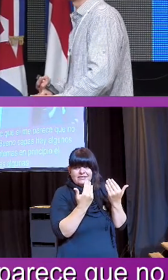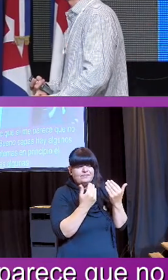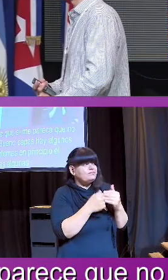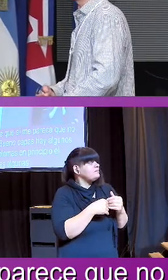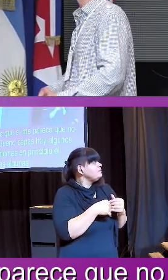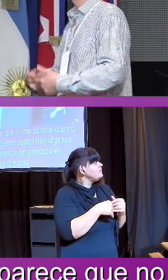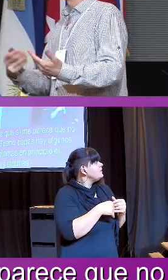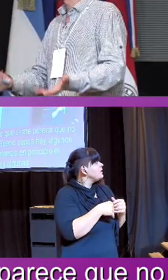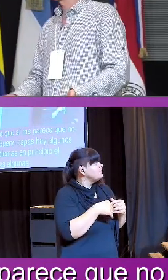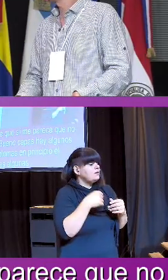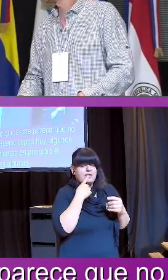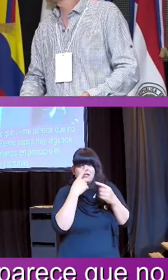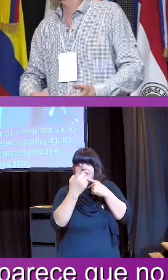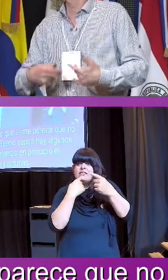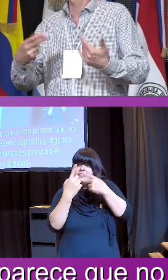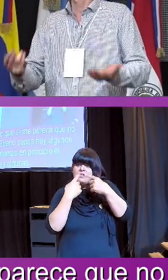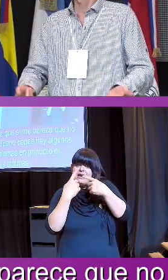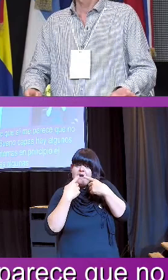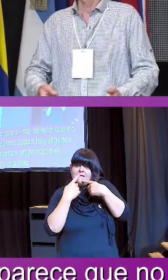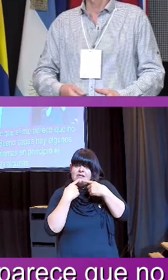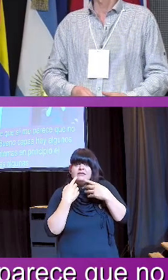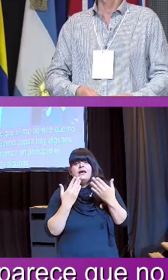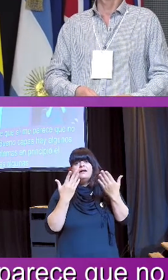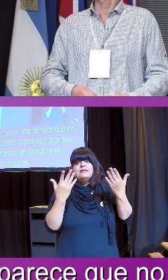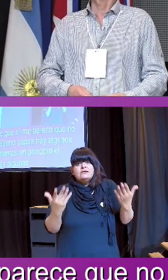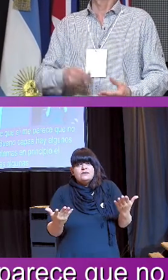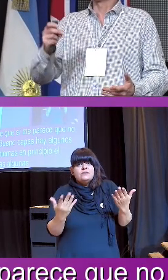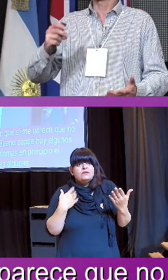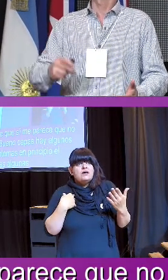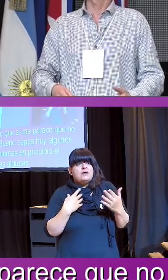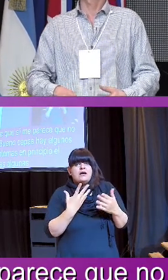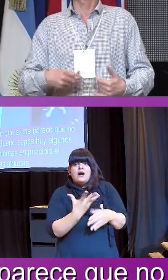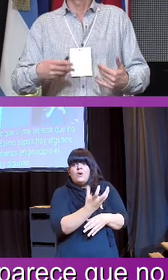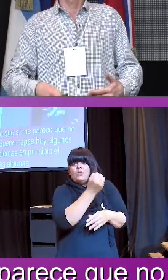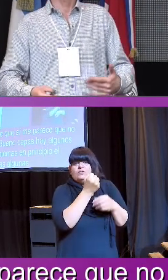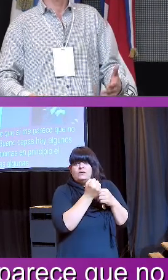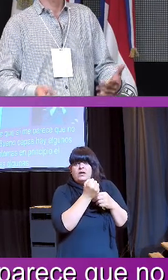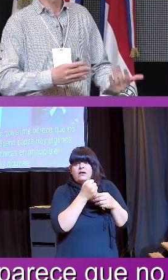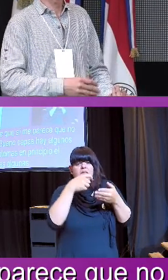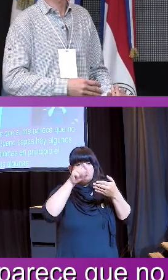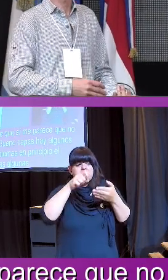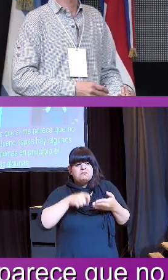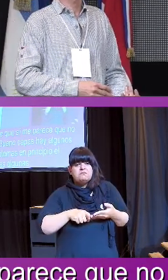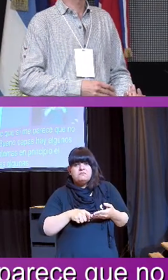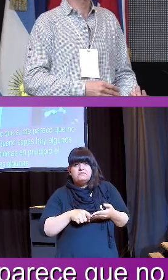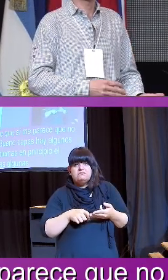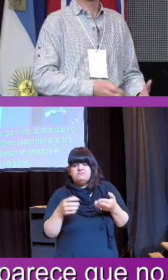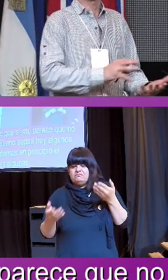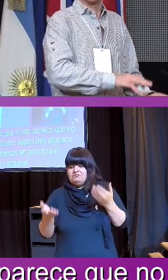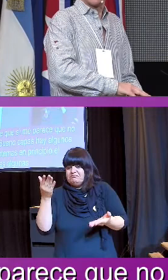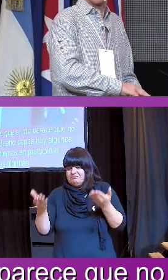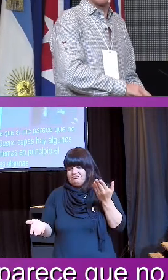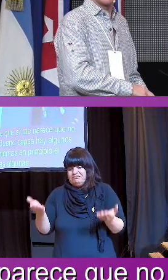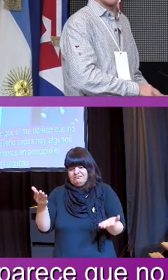admisión común y corriente que hace cualquier clínico y con eso la completa y la estamos validando contra ADOS,